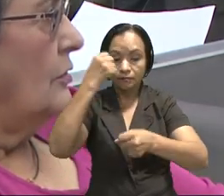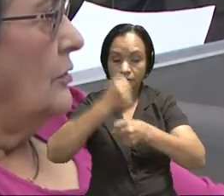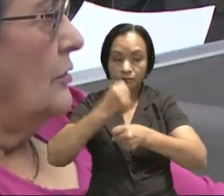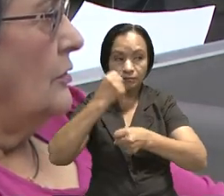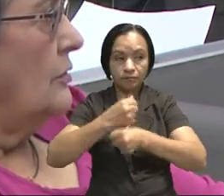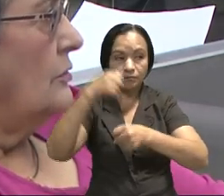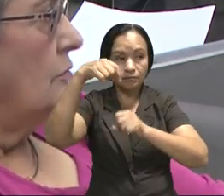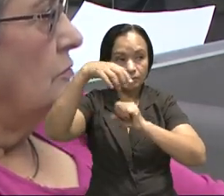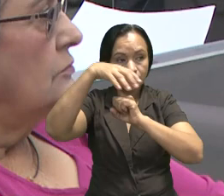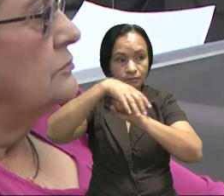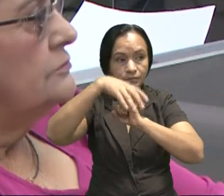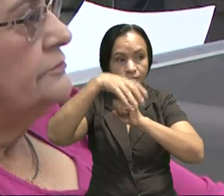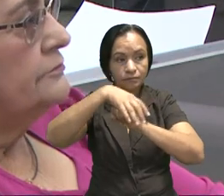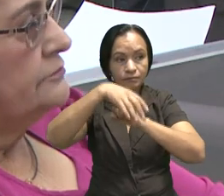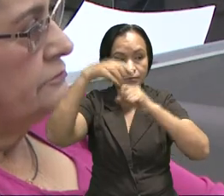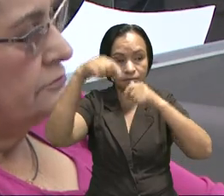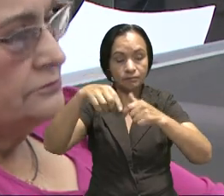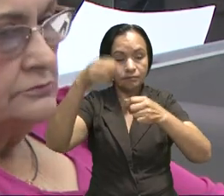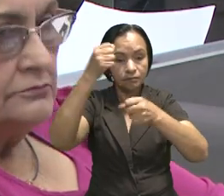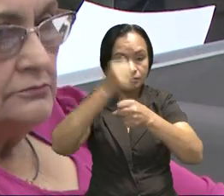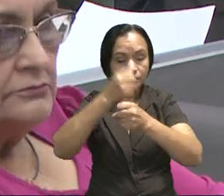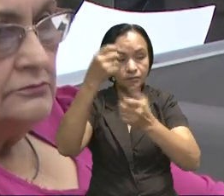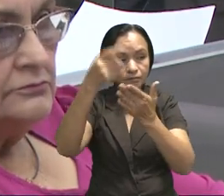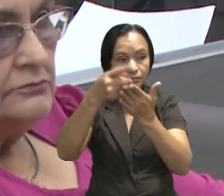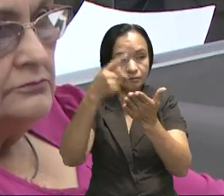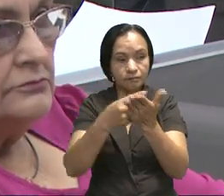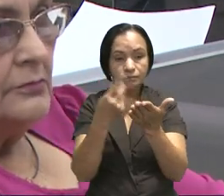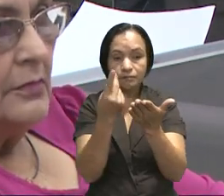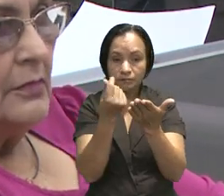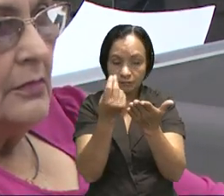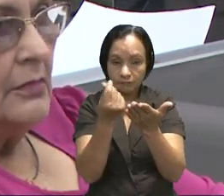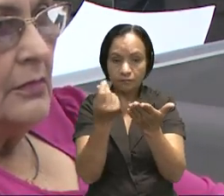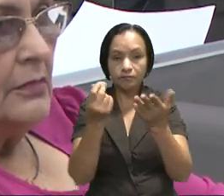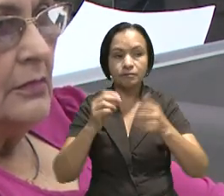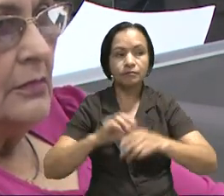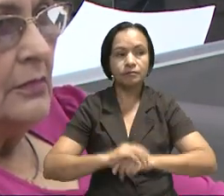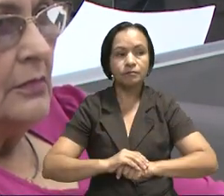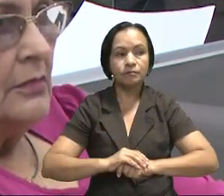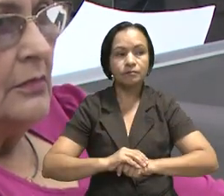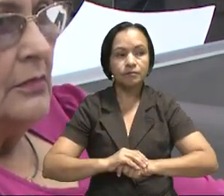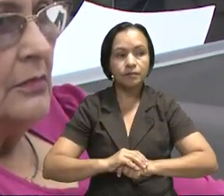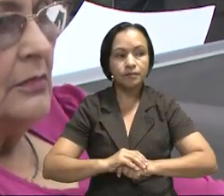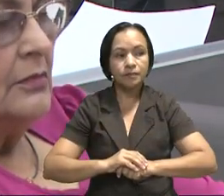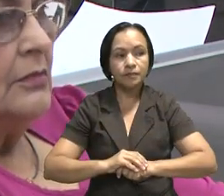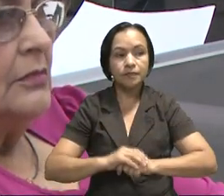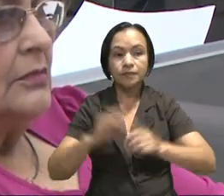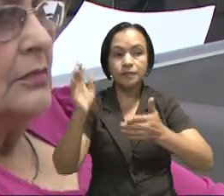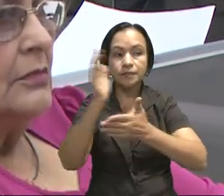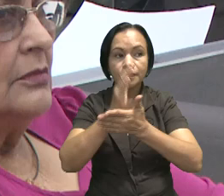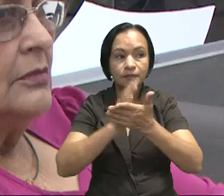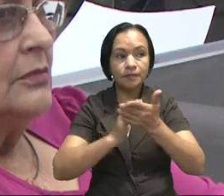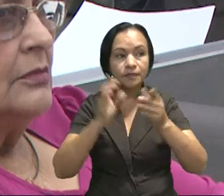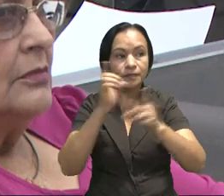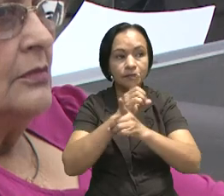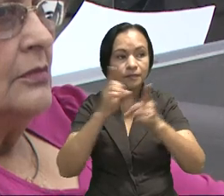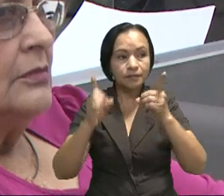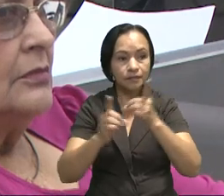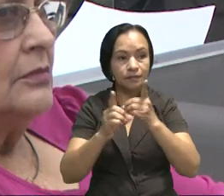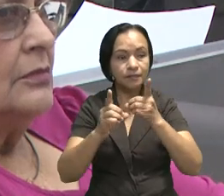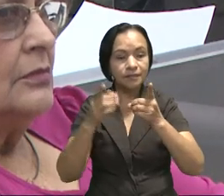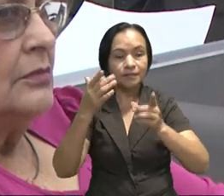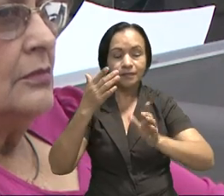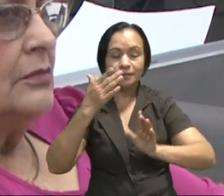de la Comisión de Producción, Economía y Presupuesto. Si hay algo que yo le debo de reconocer a